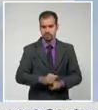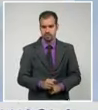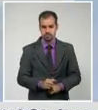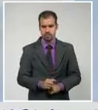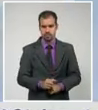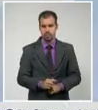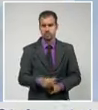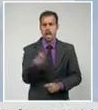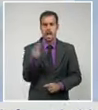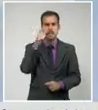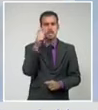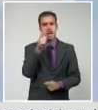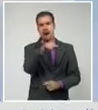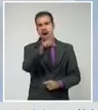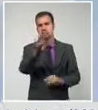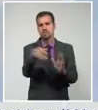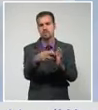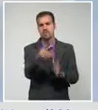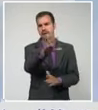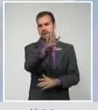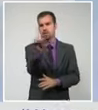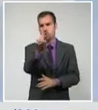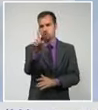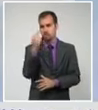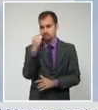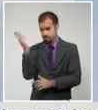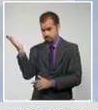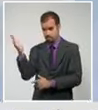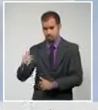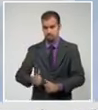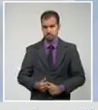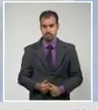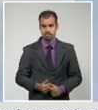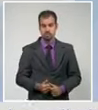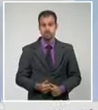14.511 y confirmados activos